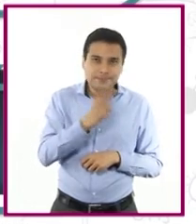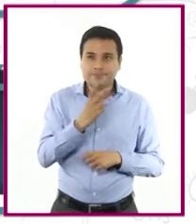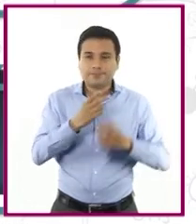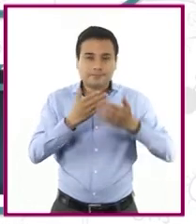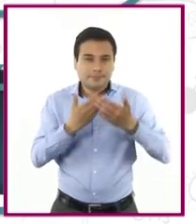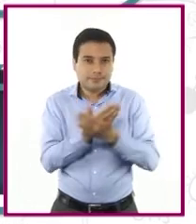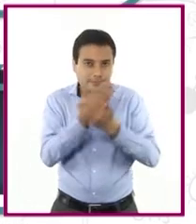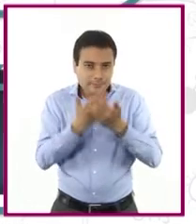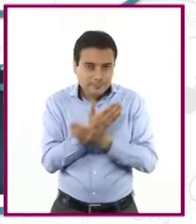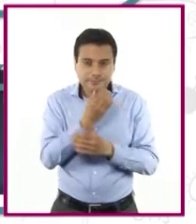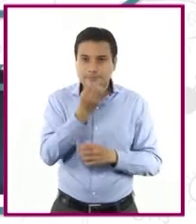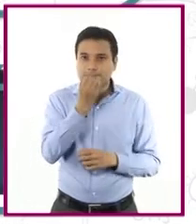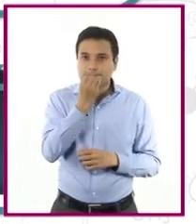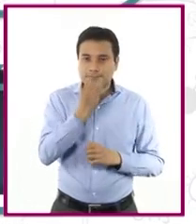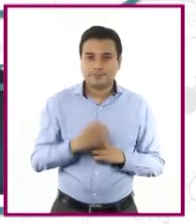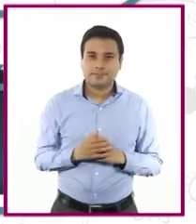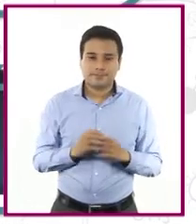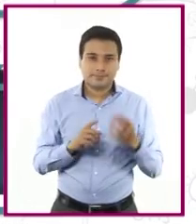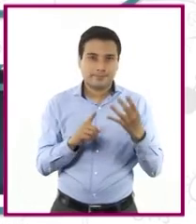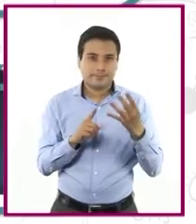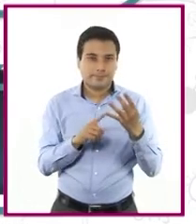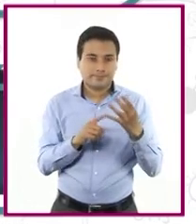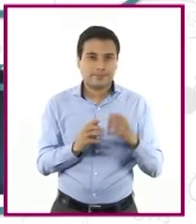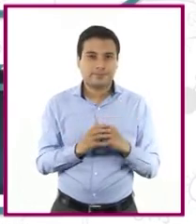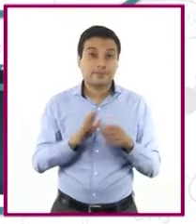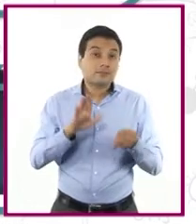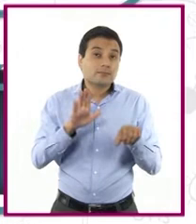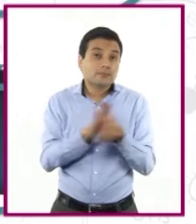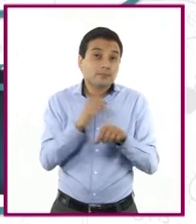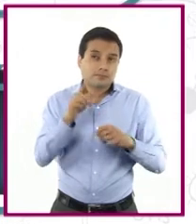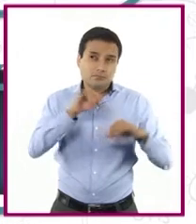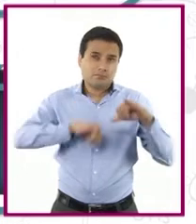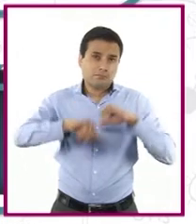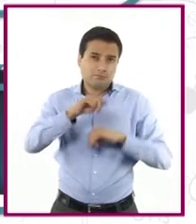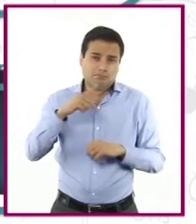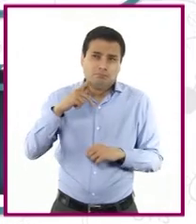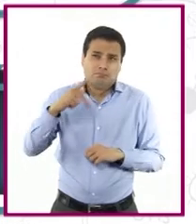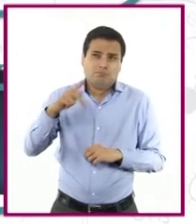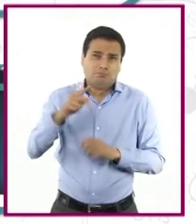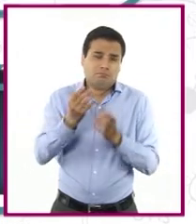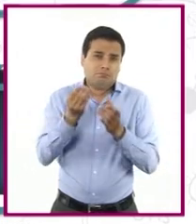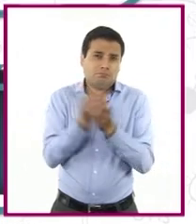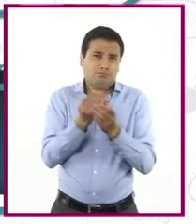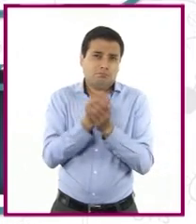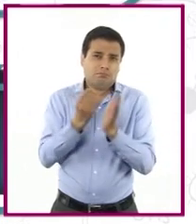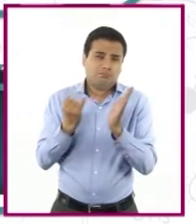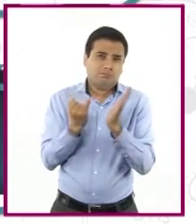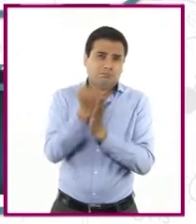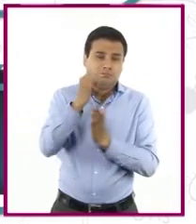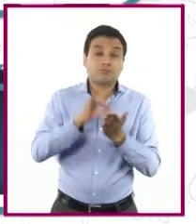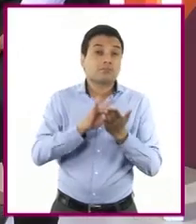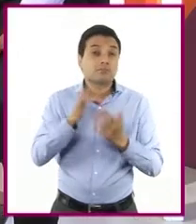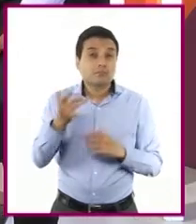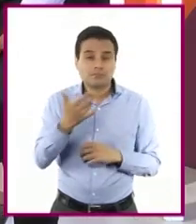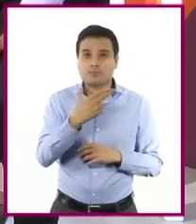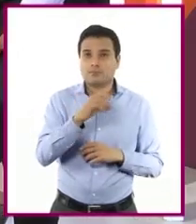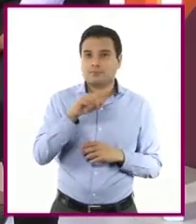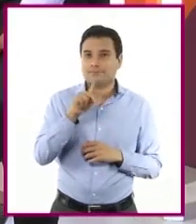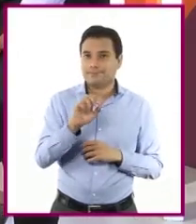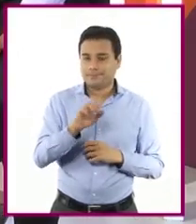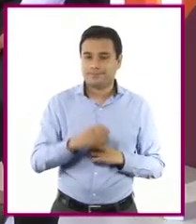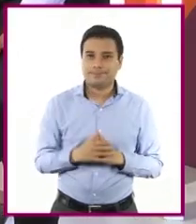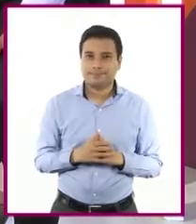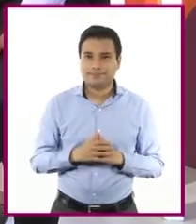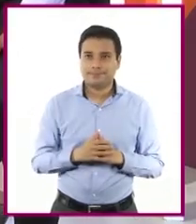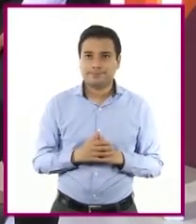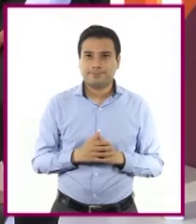reproducción y nutrición. D. Debido a que los científicos así lo determinaron por los trabajos de Robert Hooke. ¿Qué